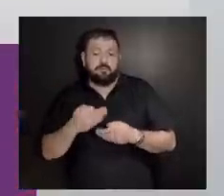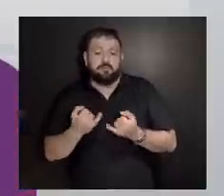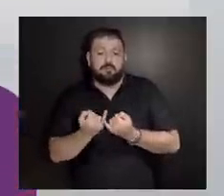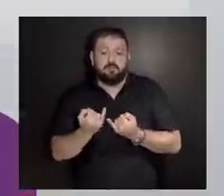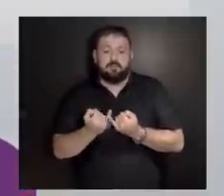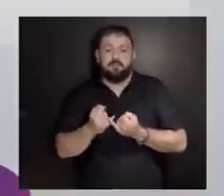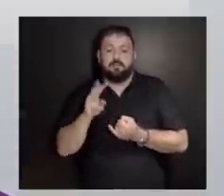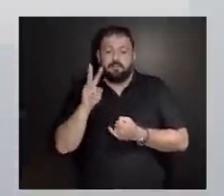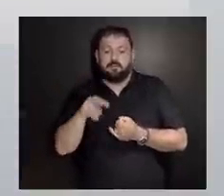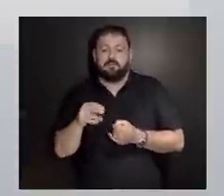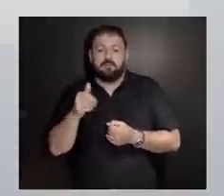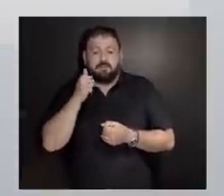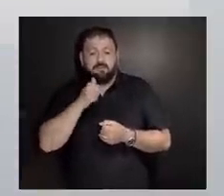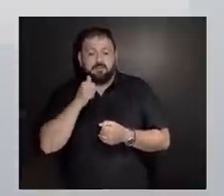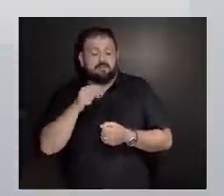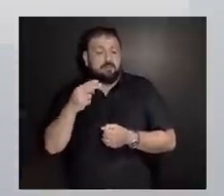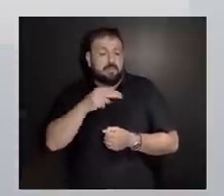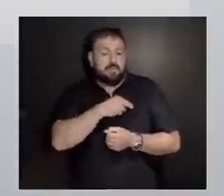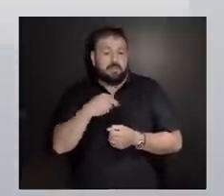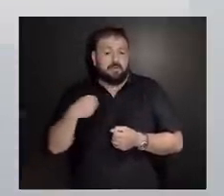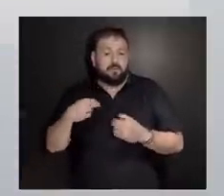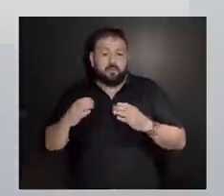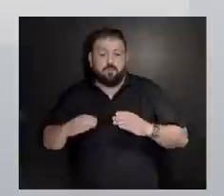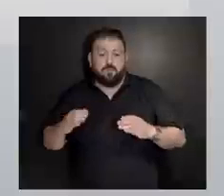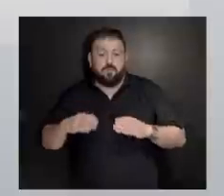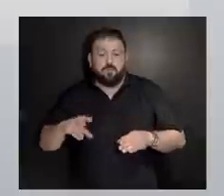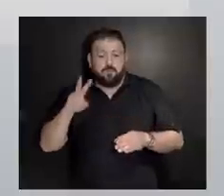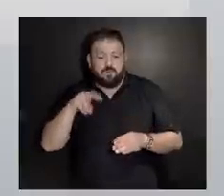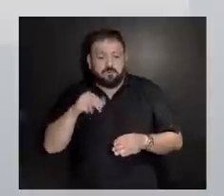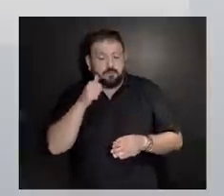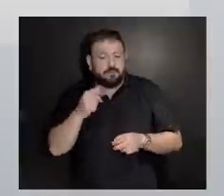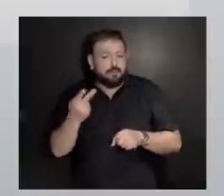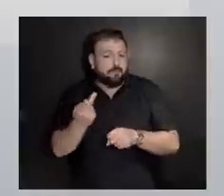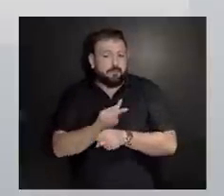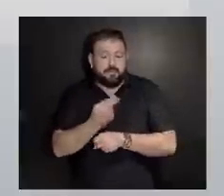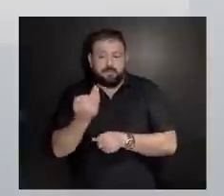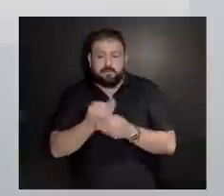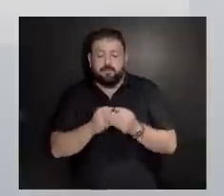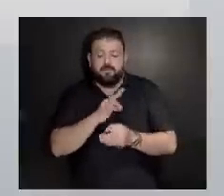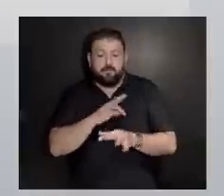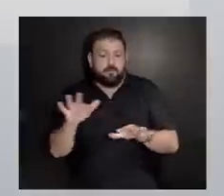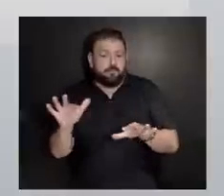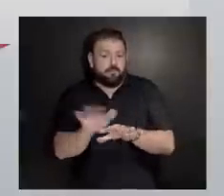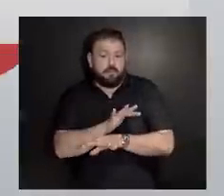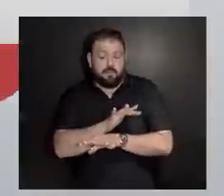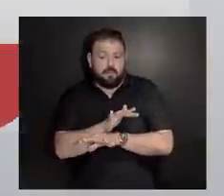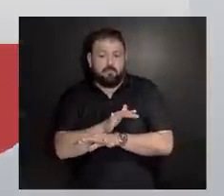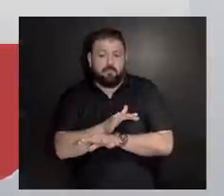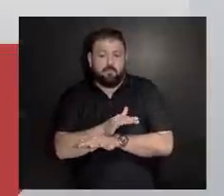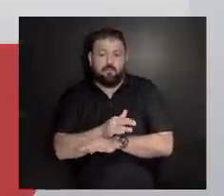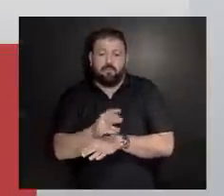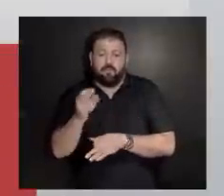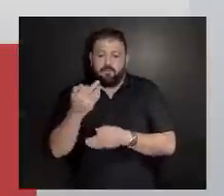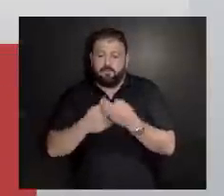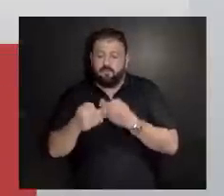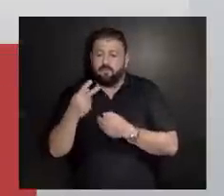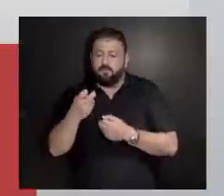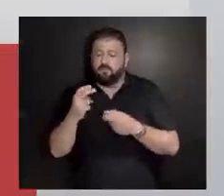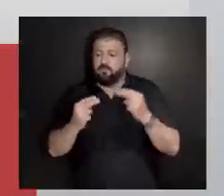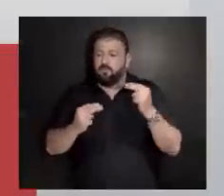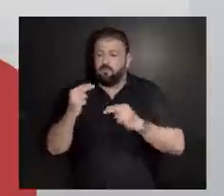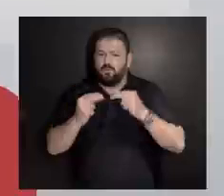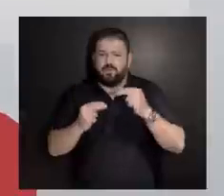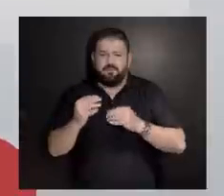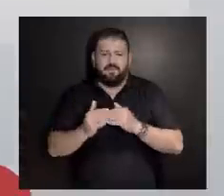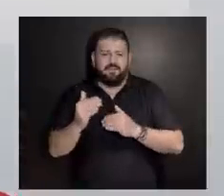porque ya es una descompensación. Nuestro cuerpo resiente que algo está pasando porque hubo un cambio muy radical de unos niveles muy